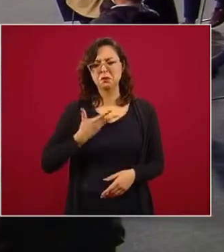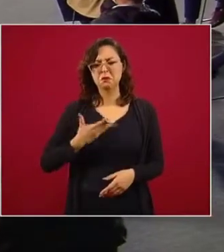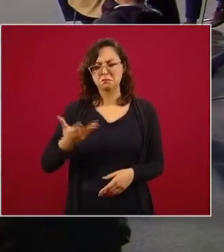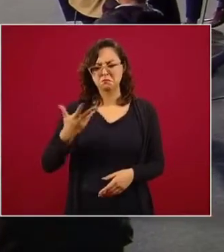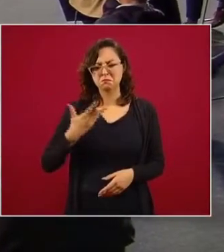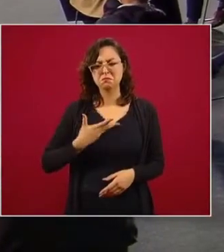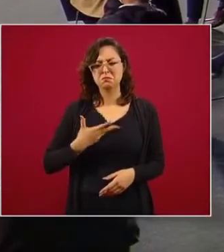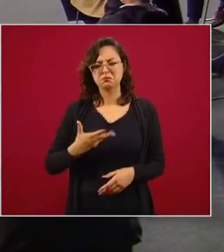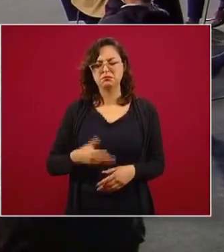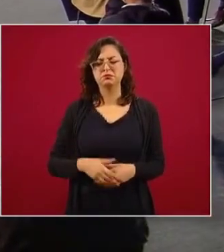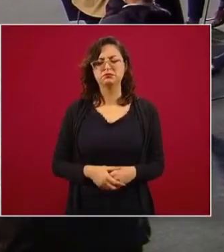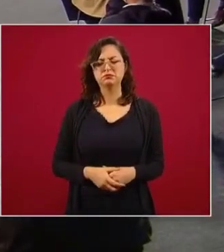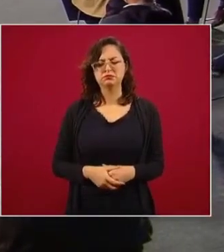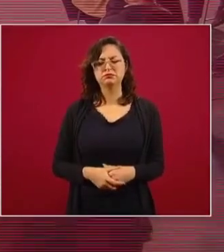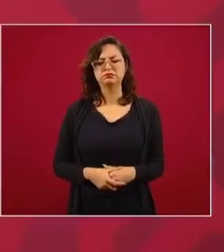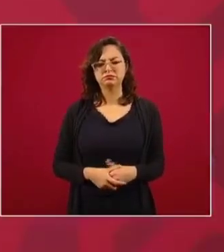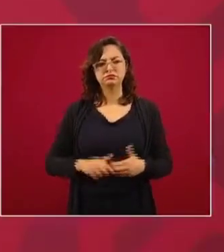fabricar